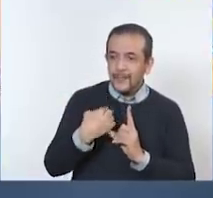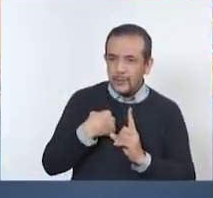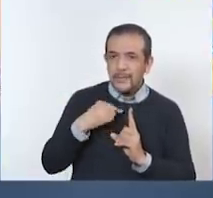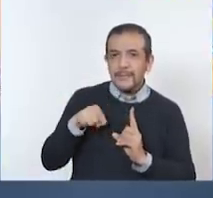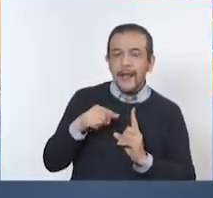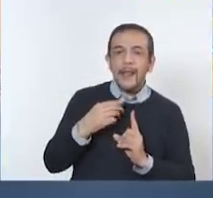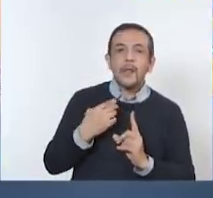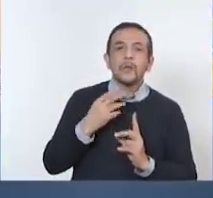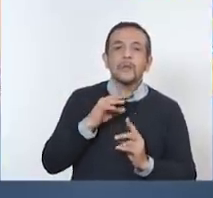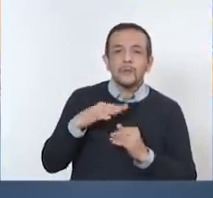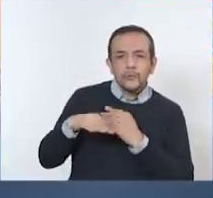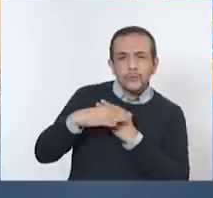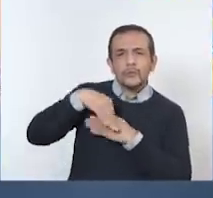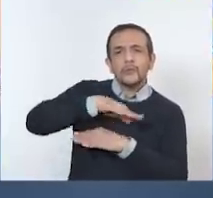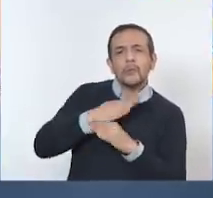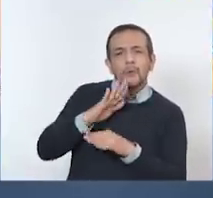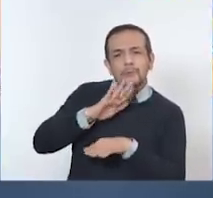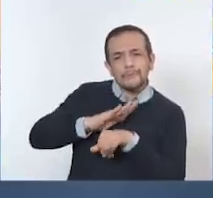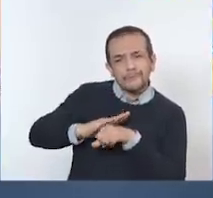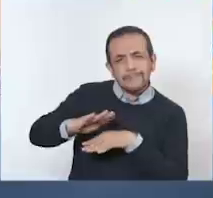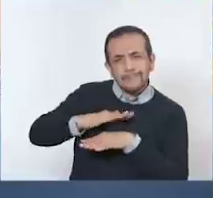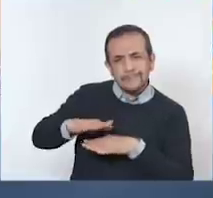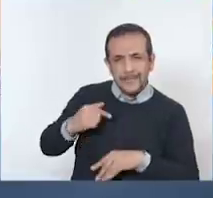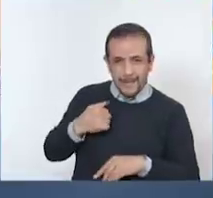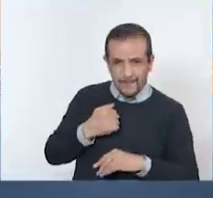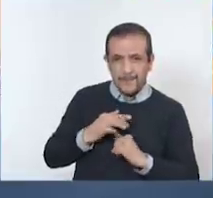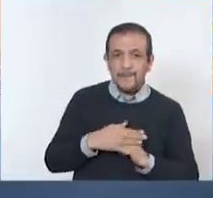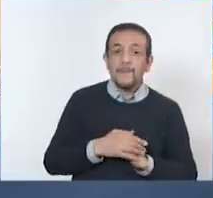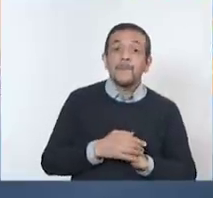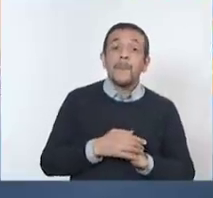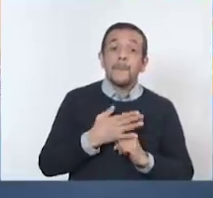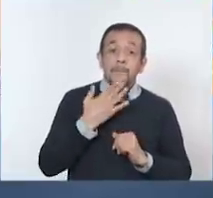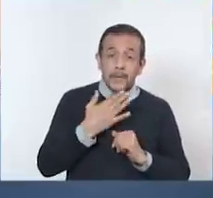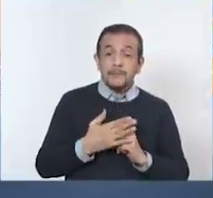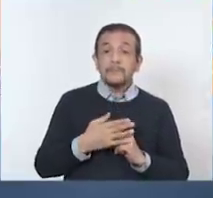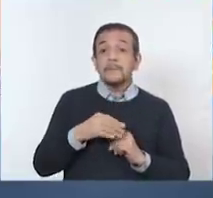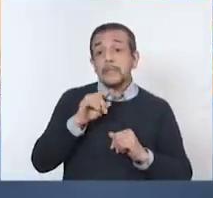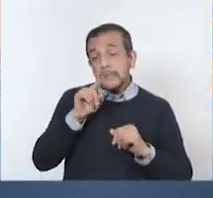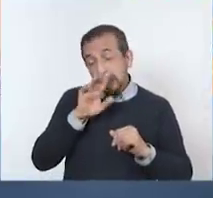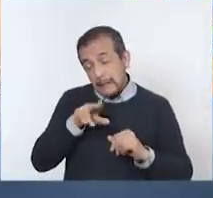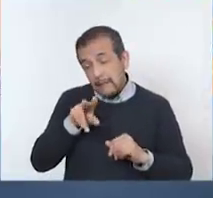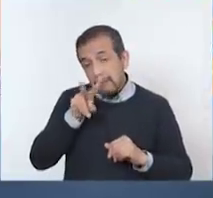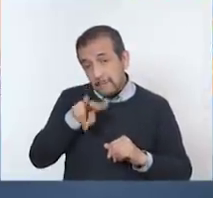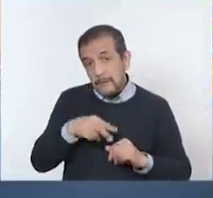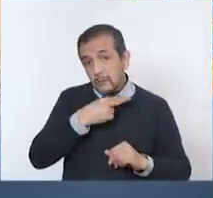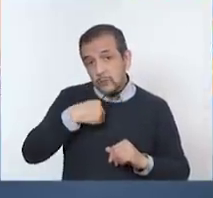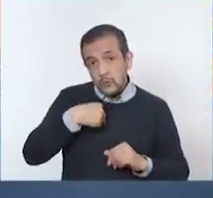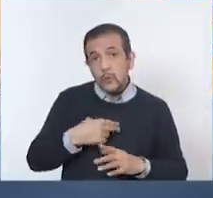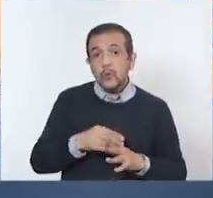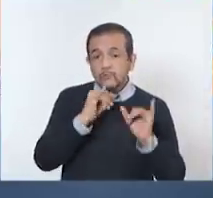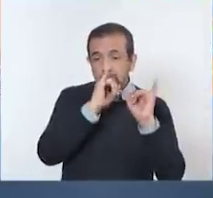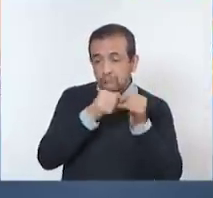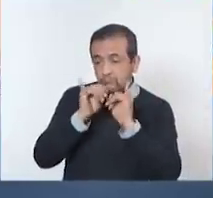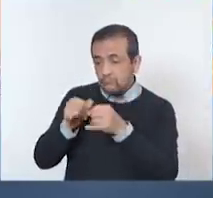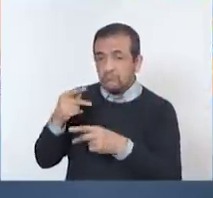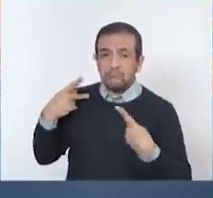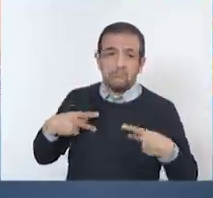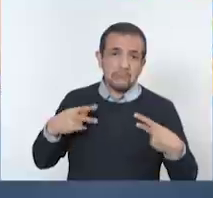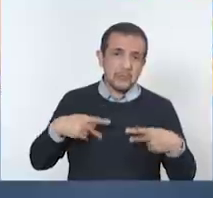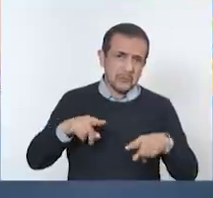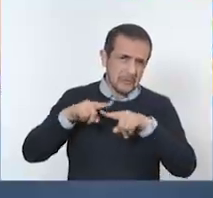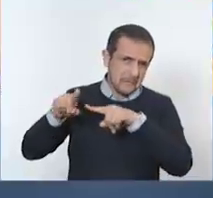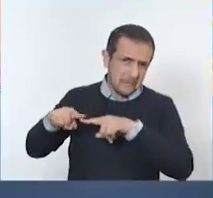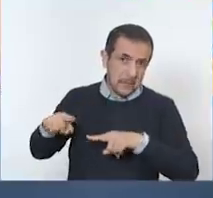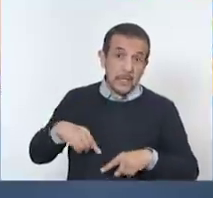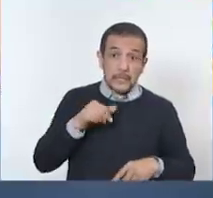indica que está muy contento. Y así también, como hay decisiones que son individuales y solo nos involucran a nosotros,